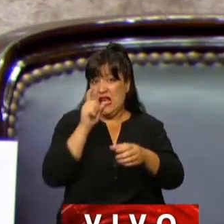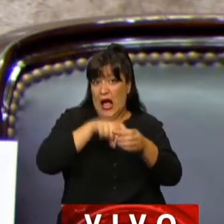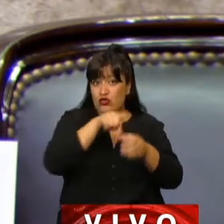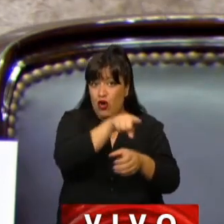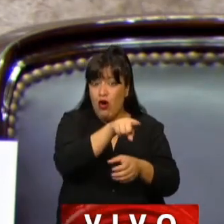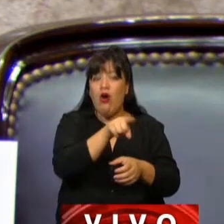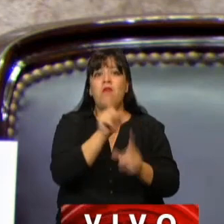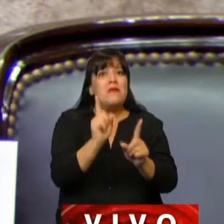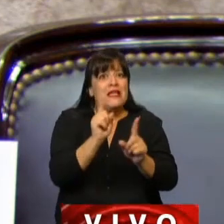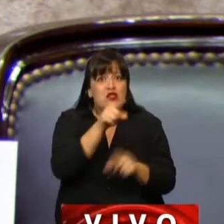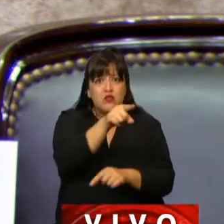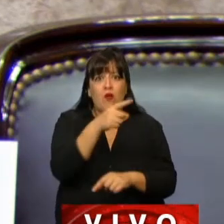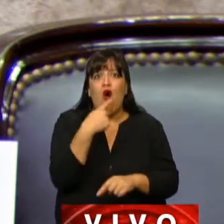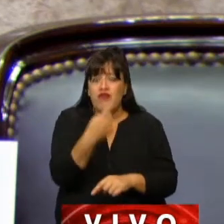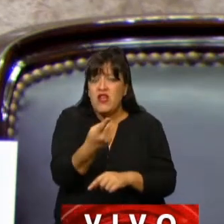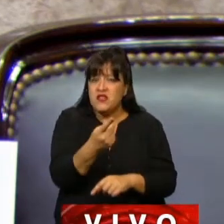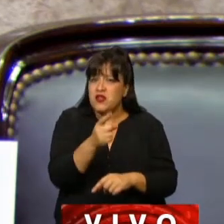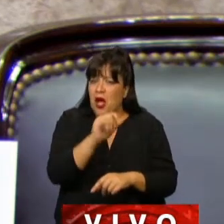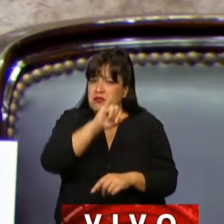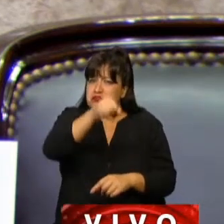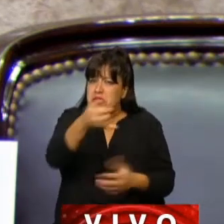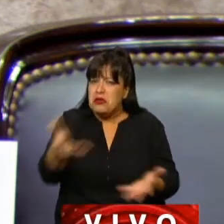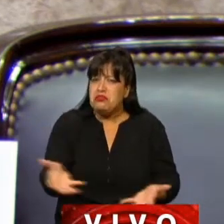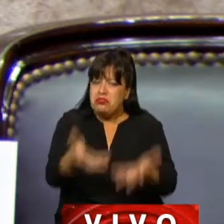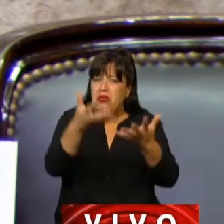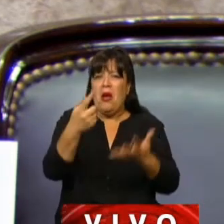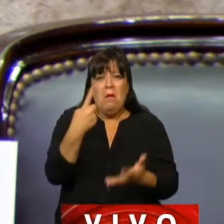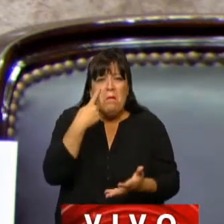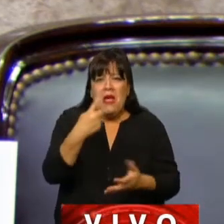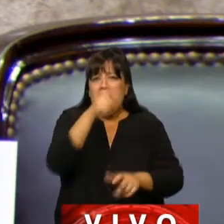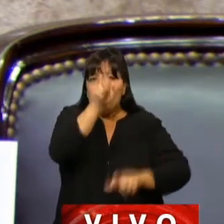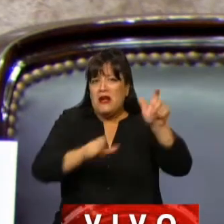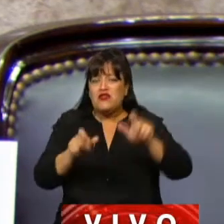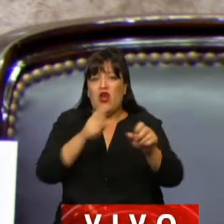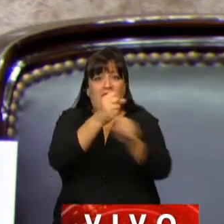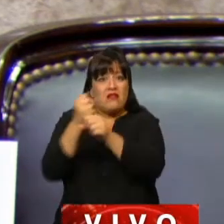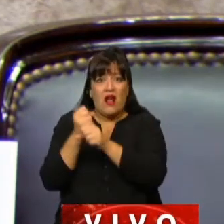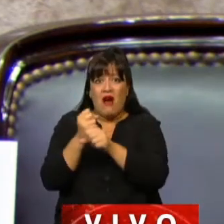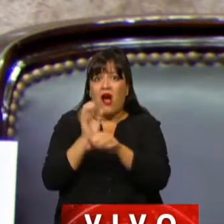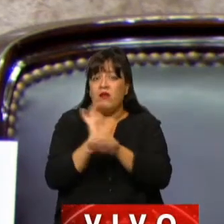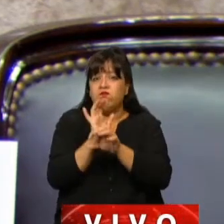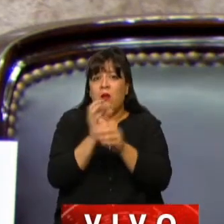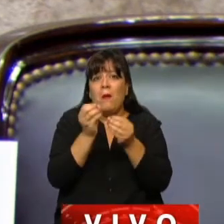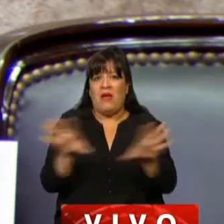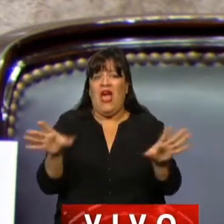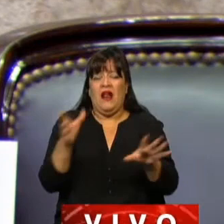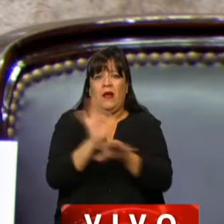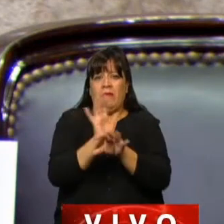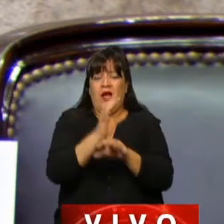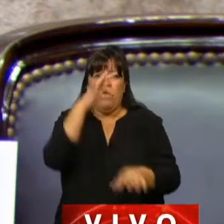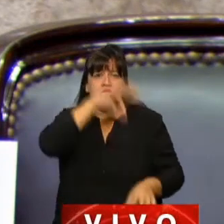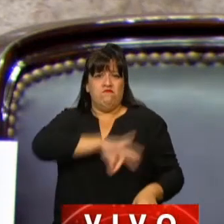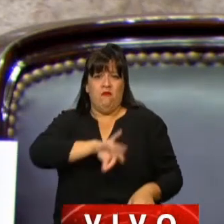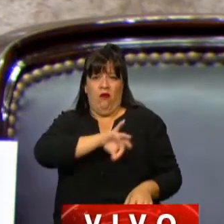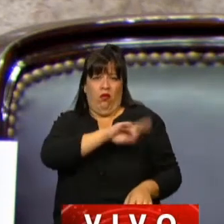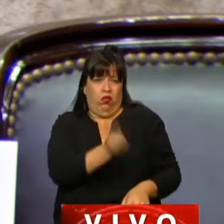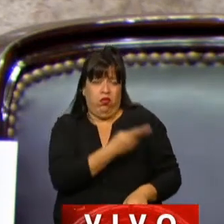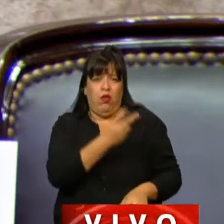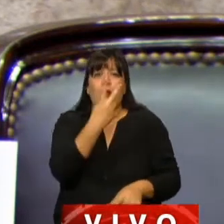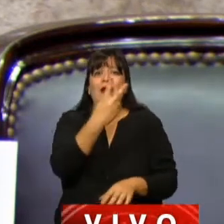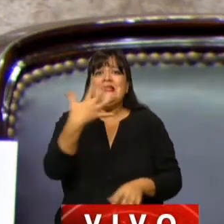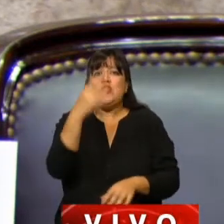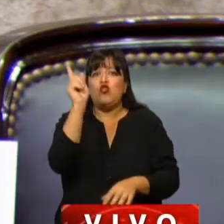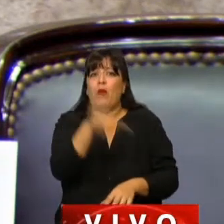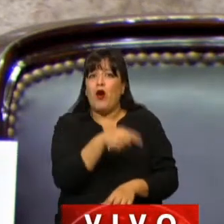permitieron que miles de trabajadores pierdan su poder adquisitivo, más de un